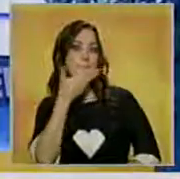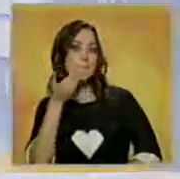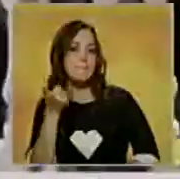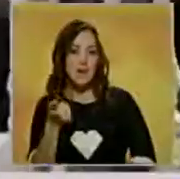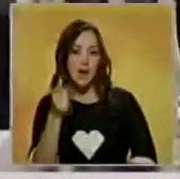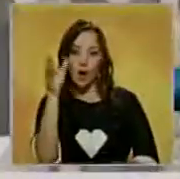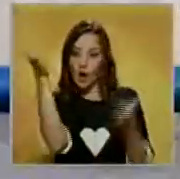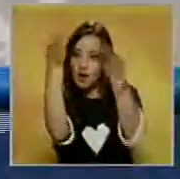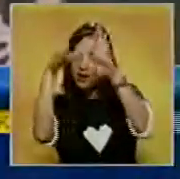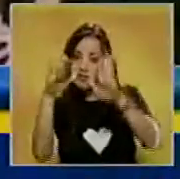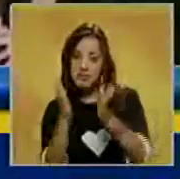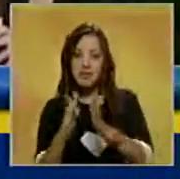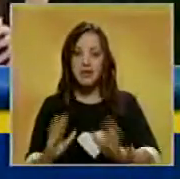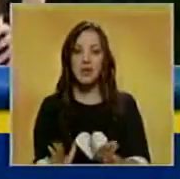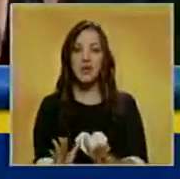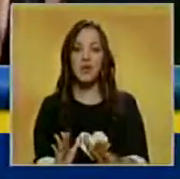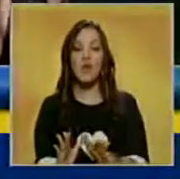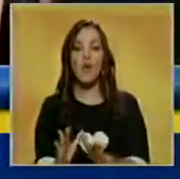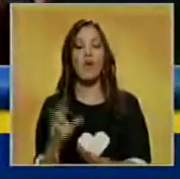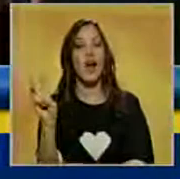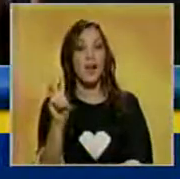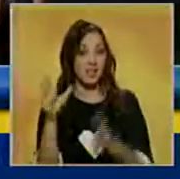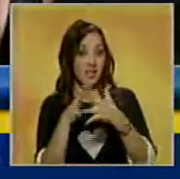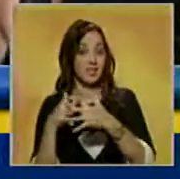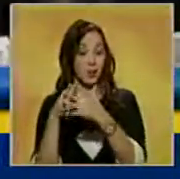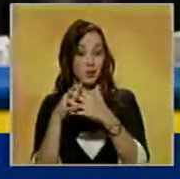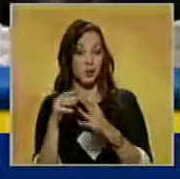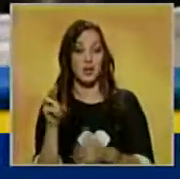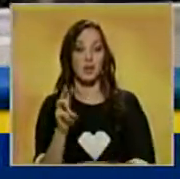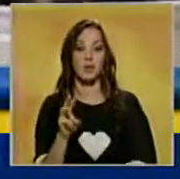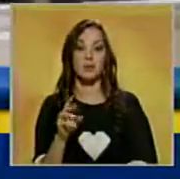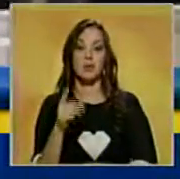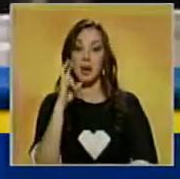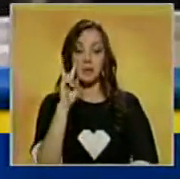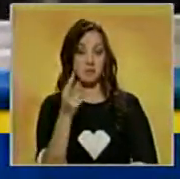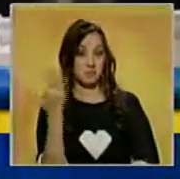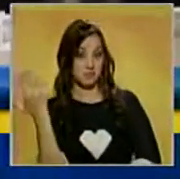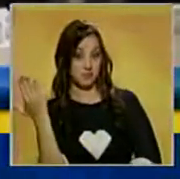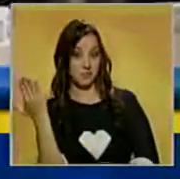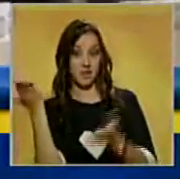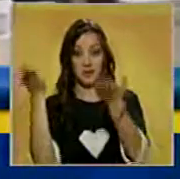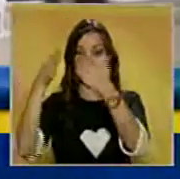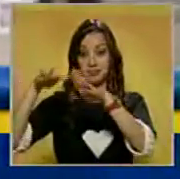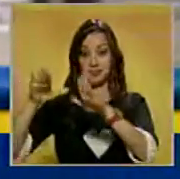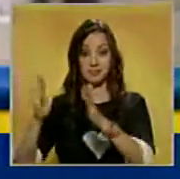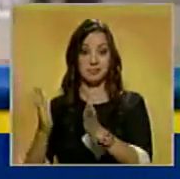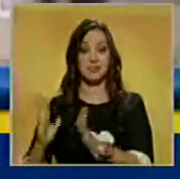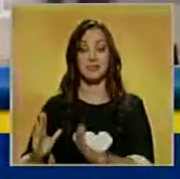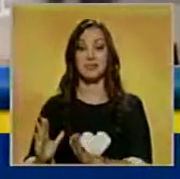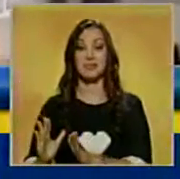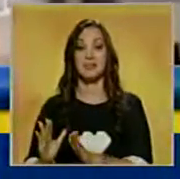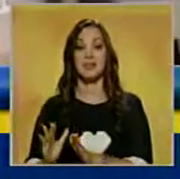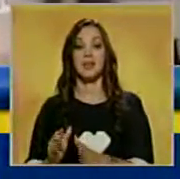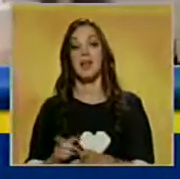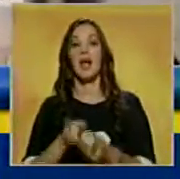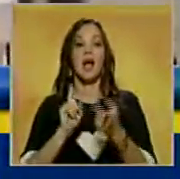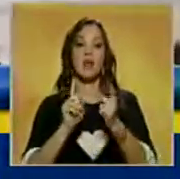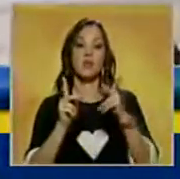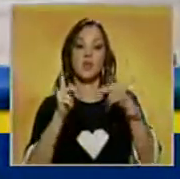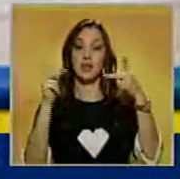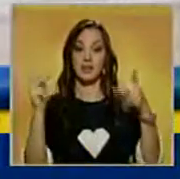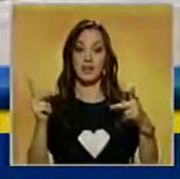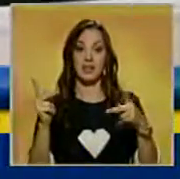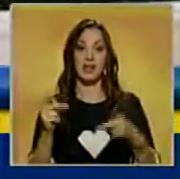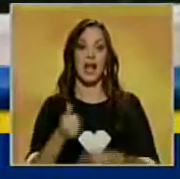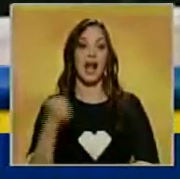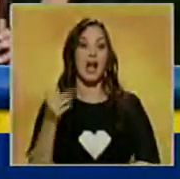Hollywood. J-Lo lo hace de nuevo e impacta con sus sensuales curvas desde la portada de una revista. En esta